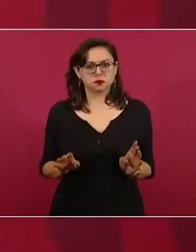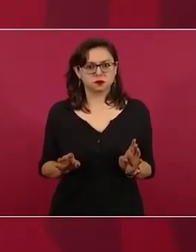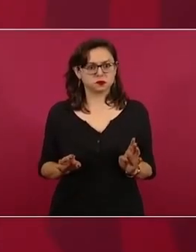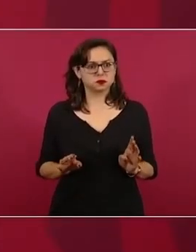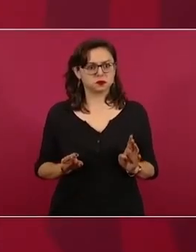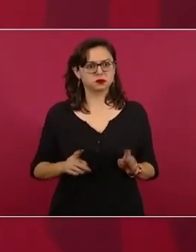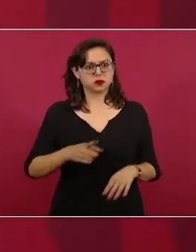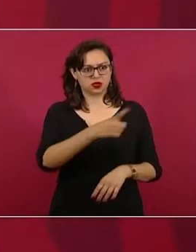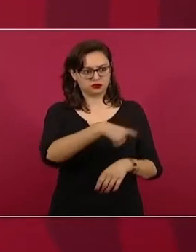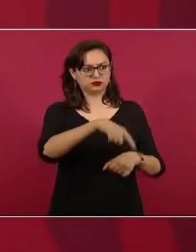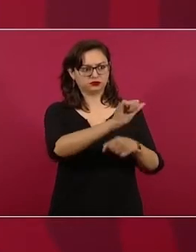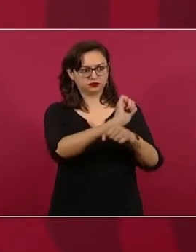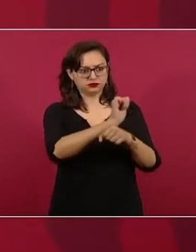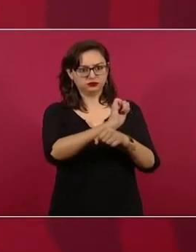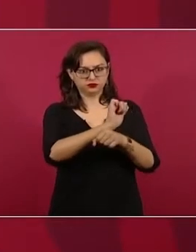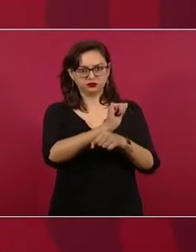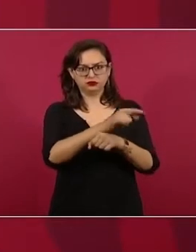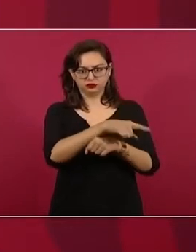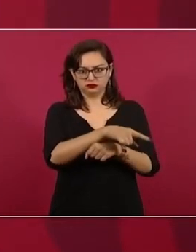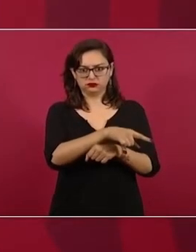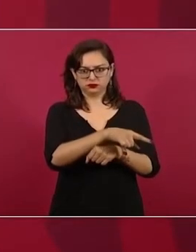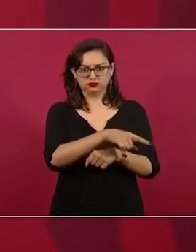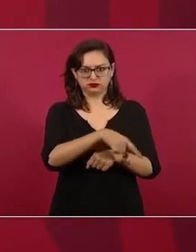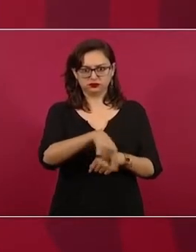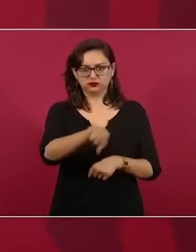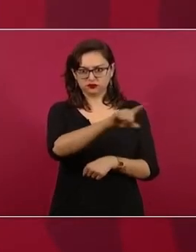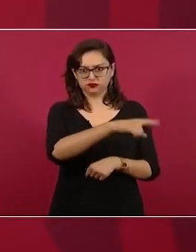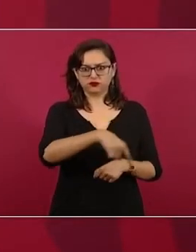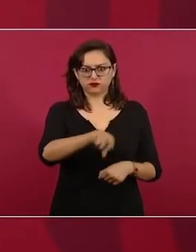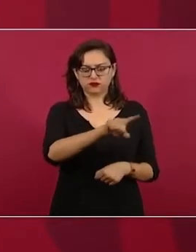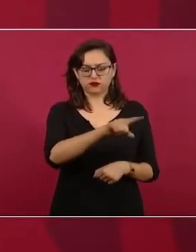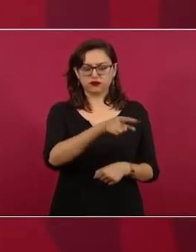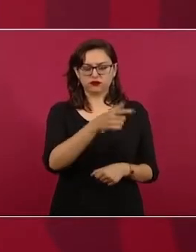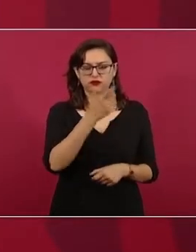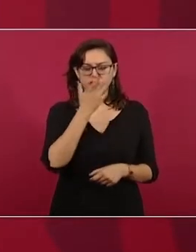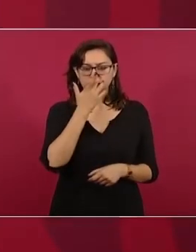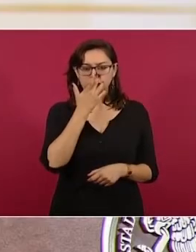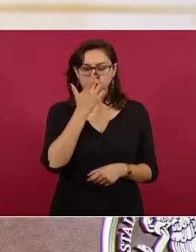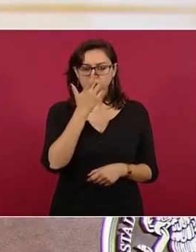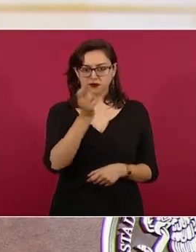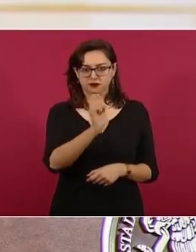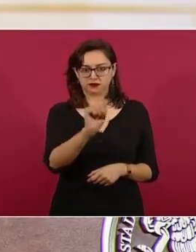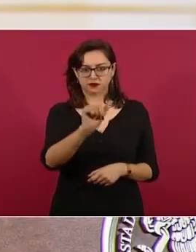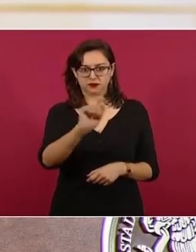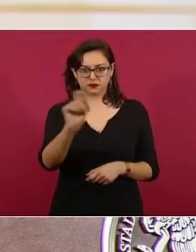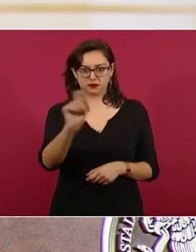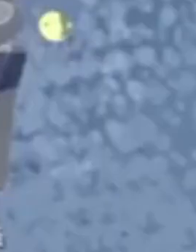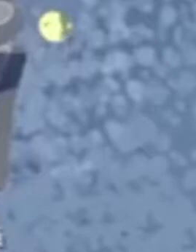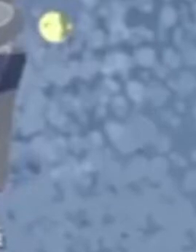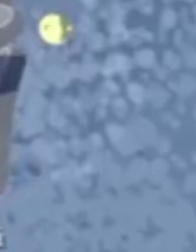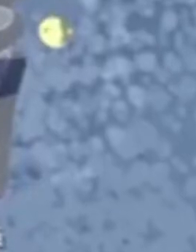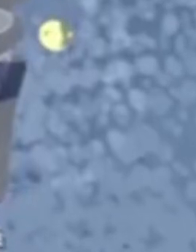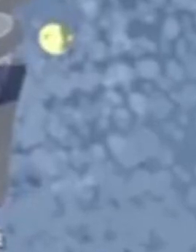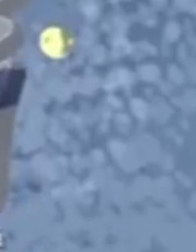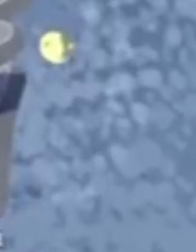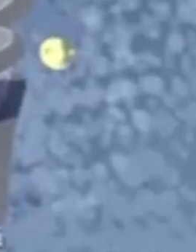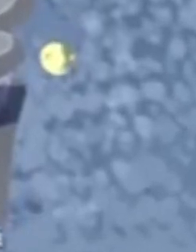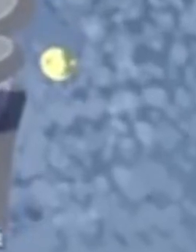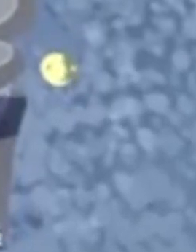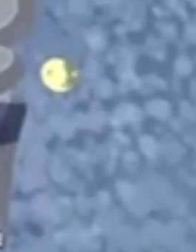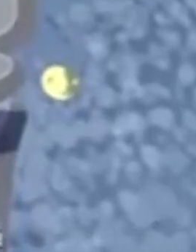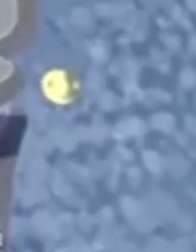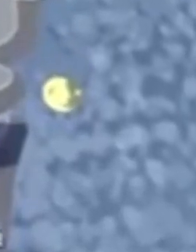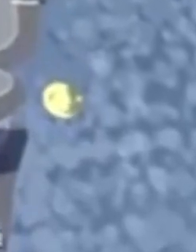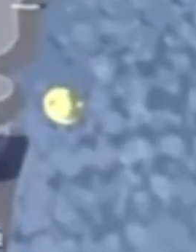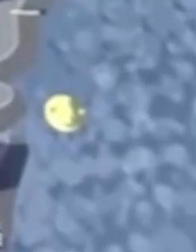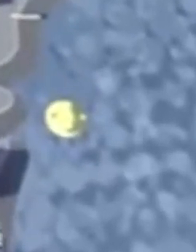ambiental de la obra, el mandatario negó que vaya a reunirse con ellos en la zona donde se construye el tramo 5 del Tren Maya. Durante la conferencia